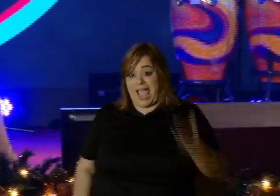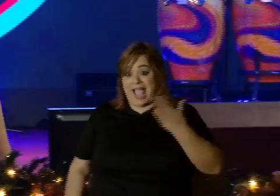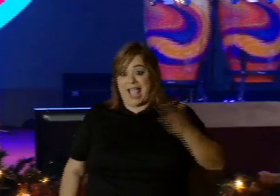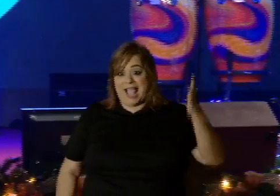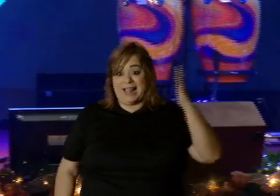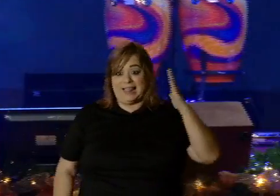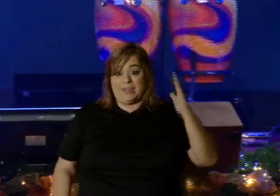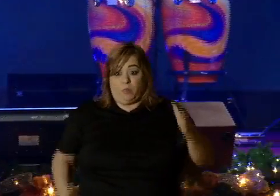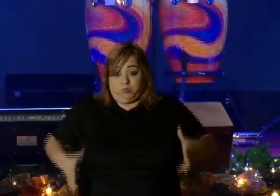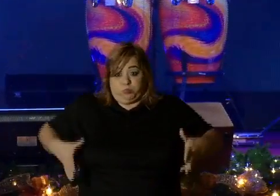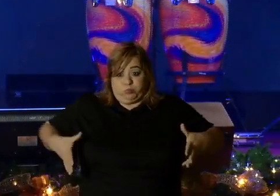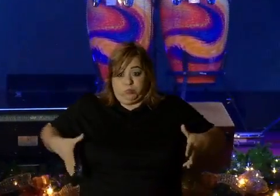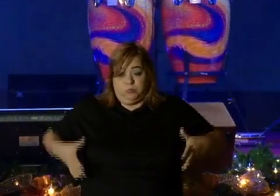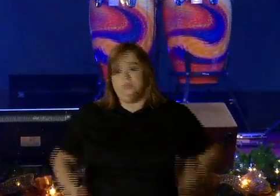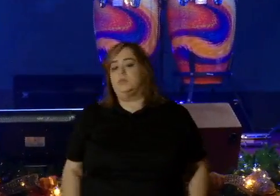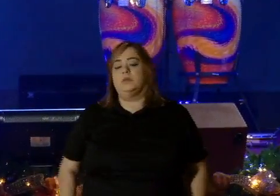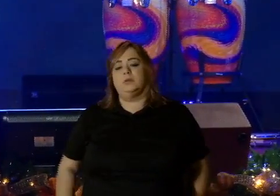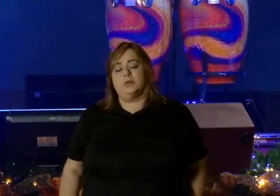Estaba hinchada.